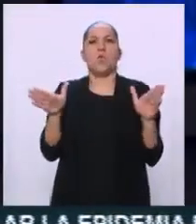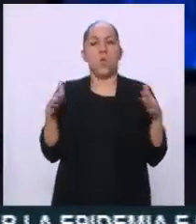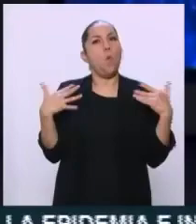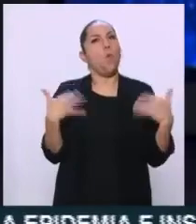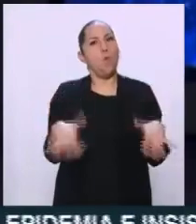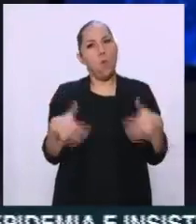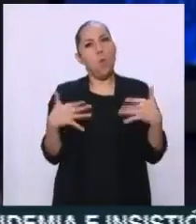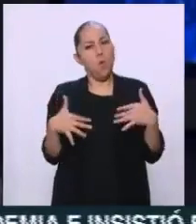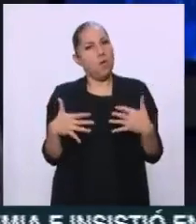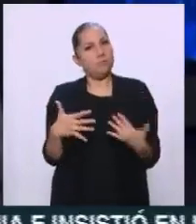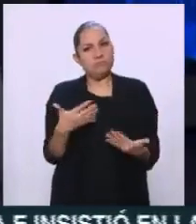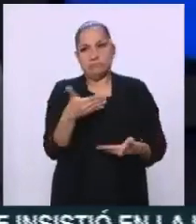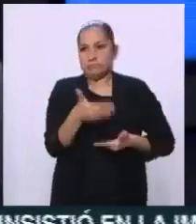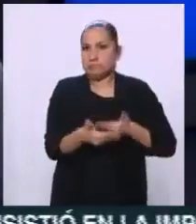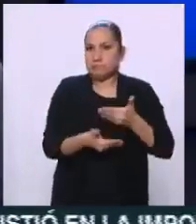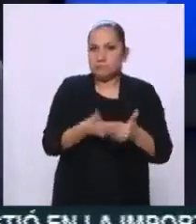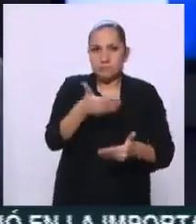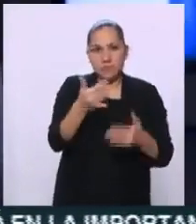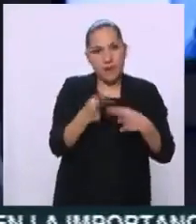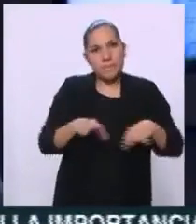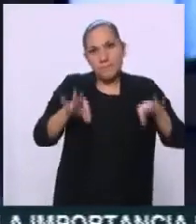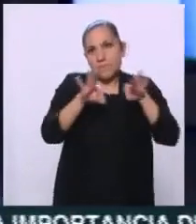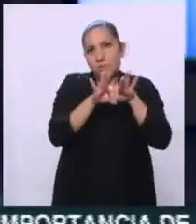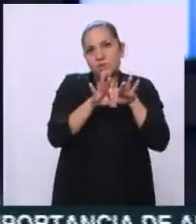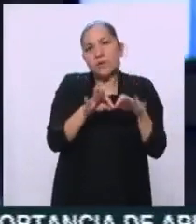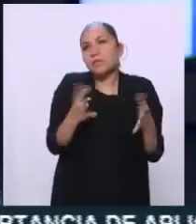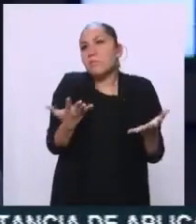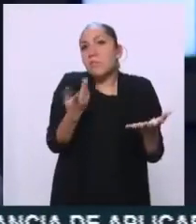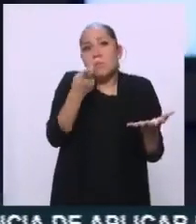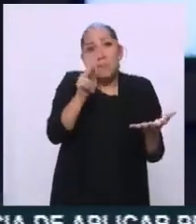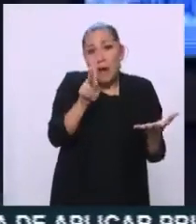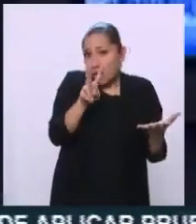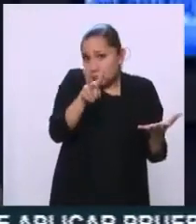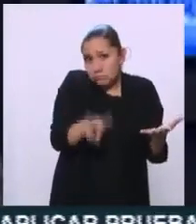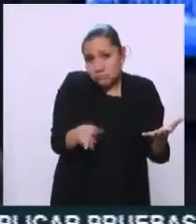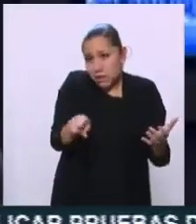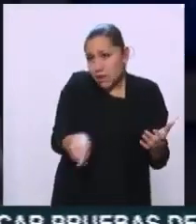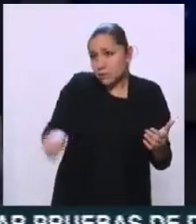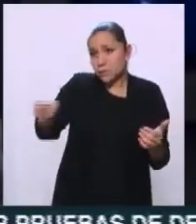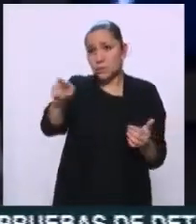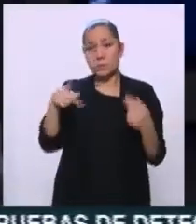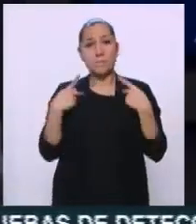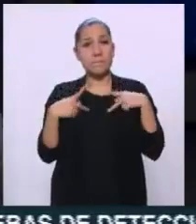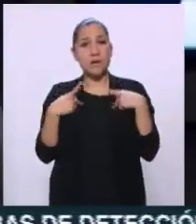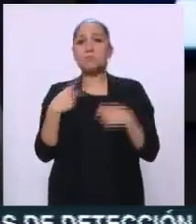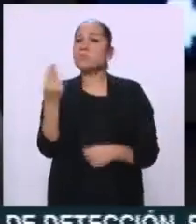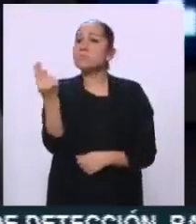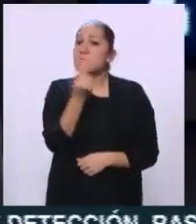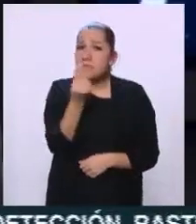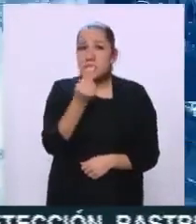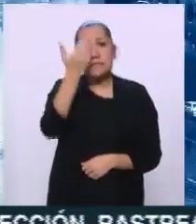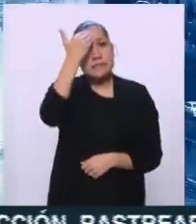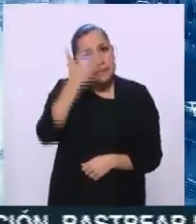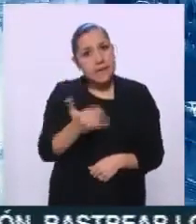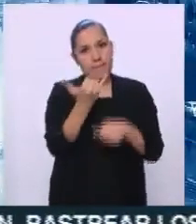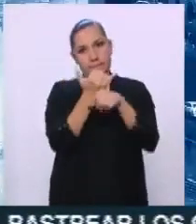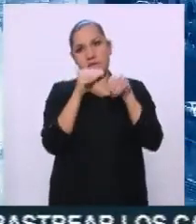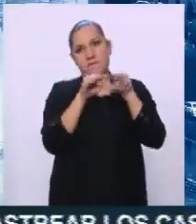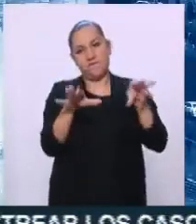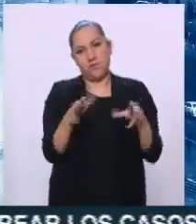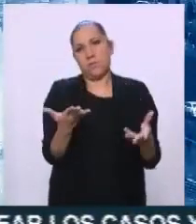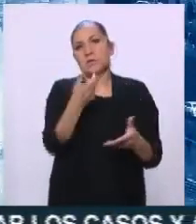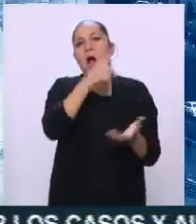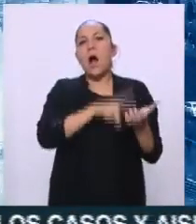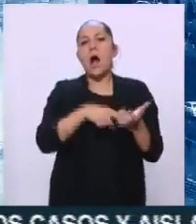visión de Estado. ¿Qué le conviene a la sociedad mexicana? Transparencia, conviene más educación informativa, más deliberación, más debate.